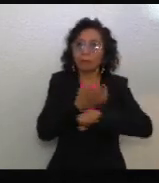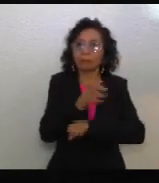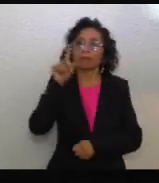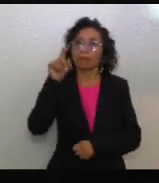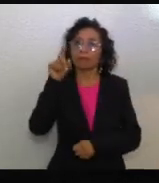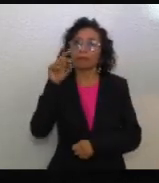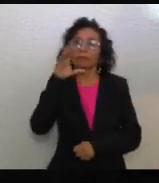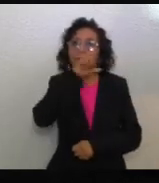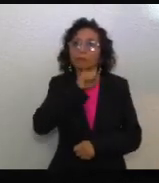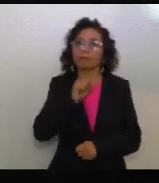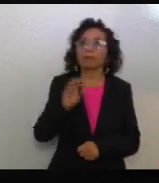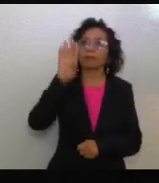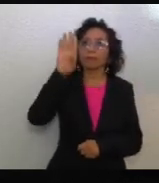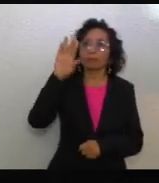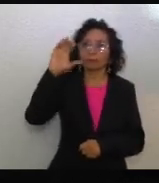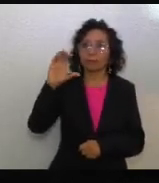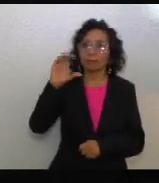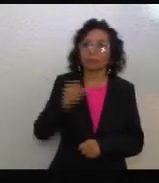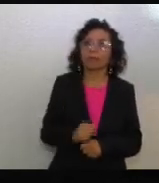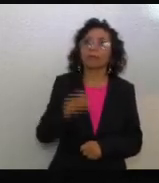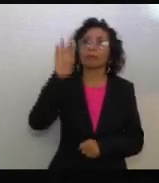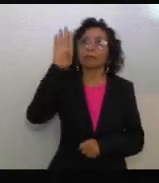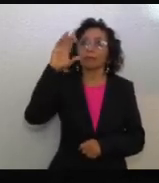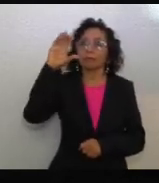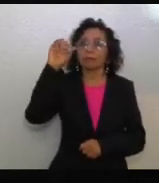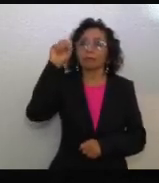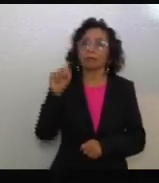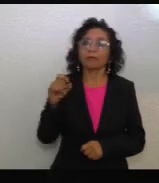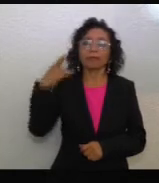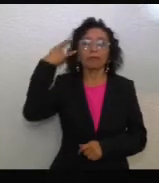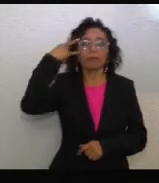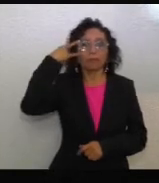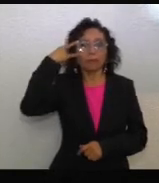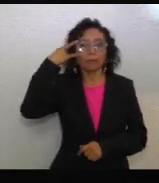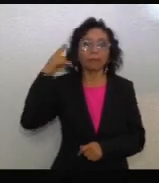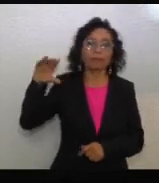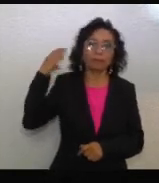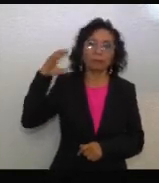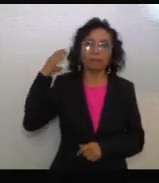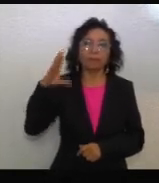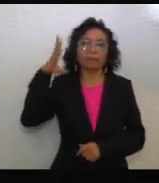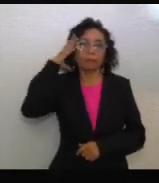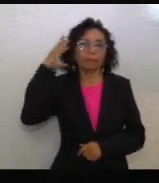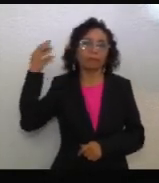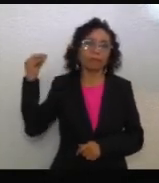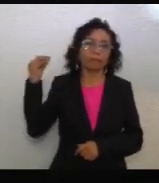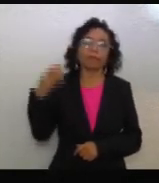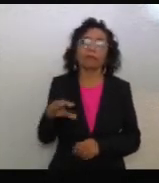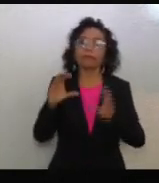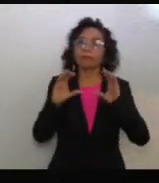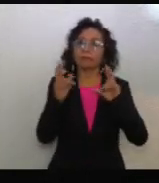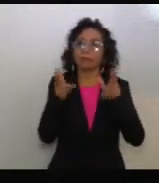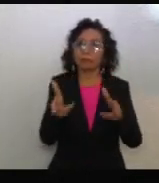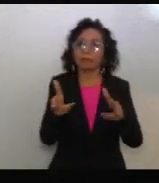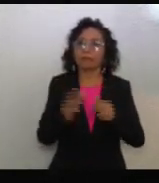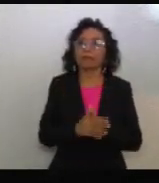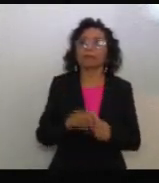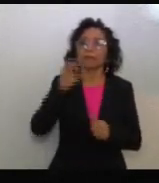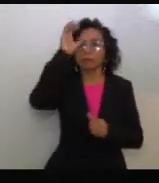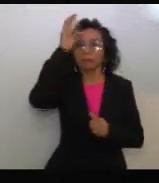Aguascalientes, Baja California Sur, Campeche, Coahuila, Colima, Chiapas,